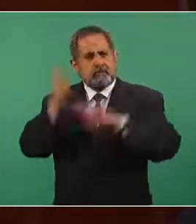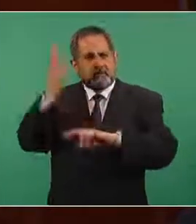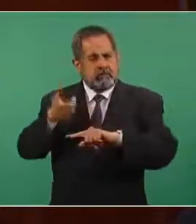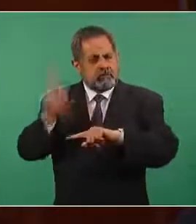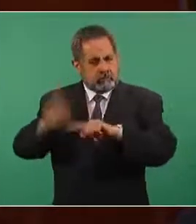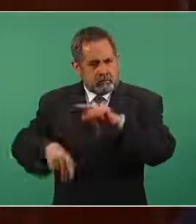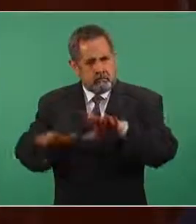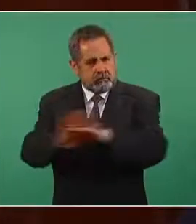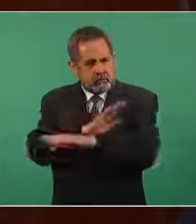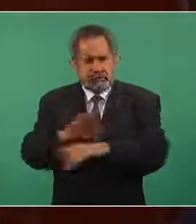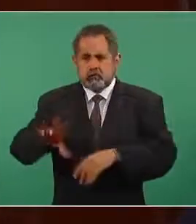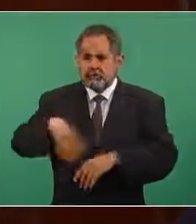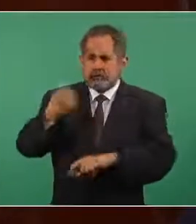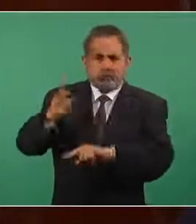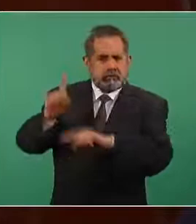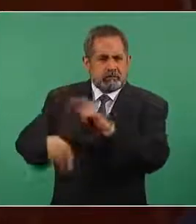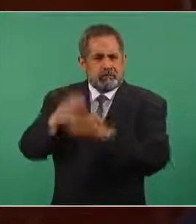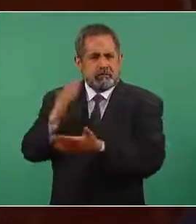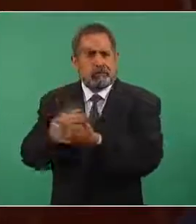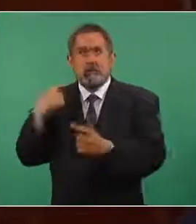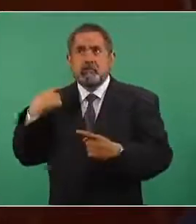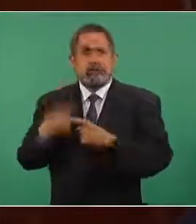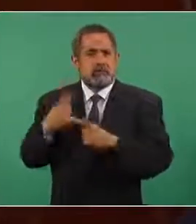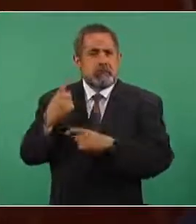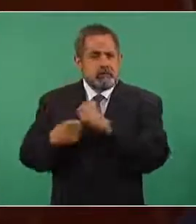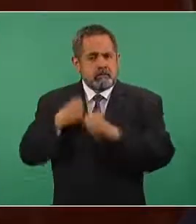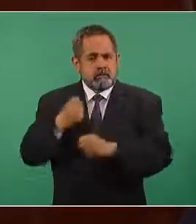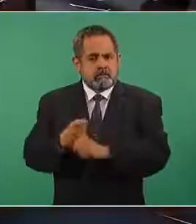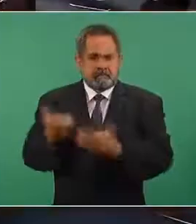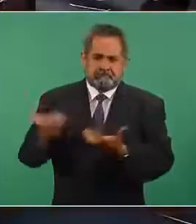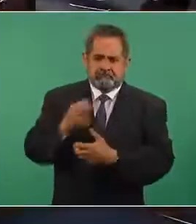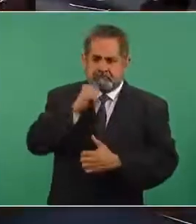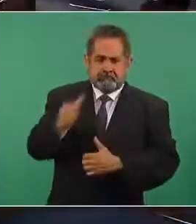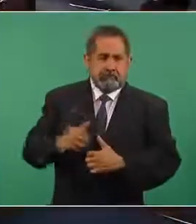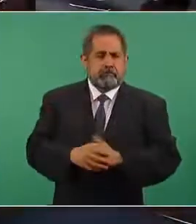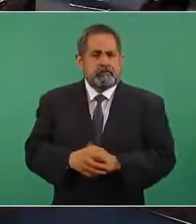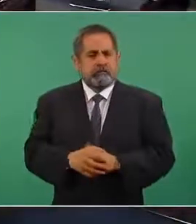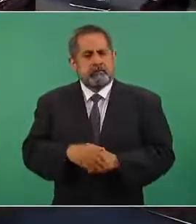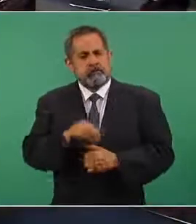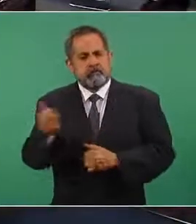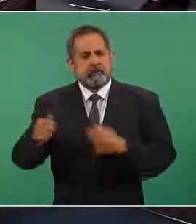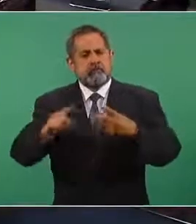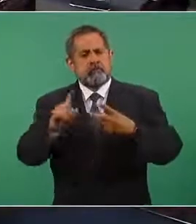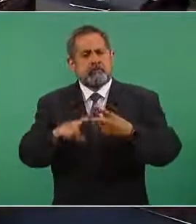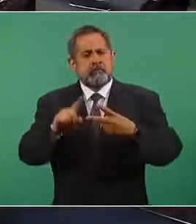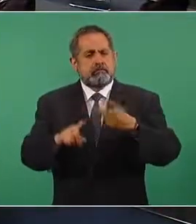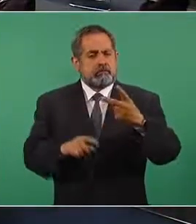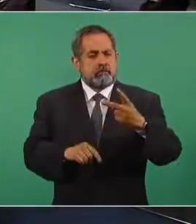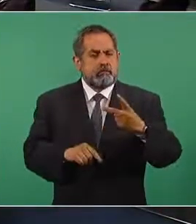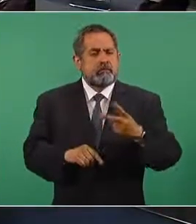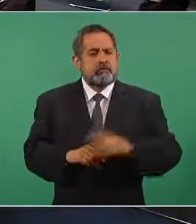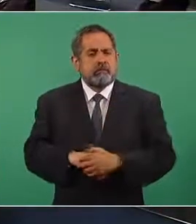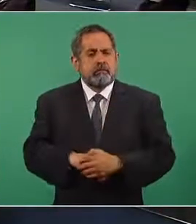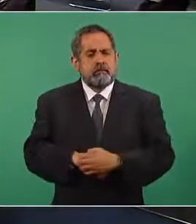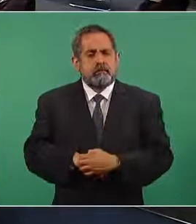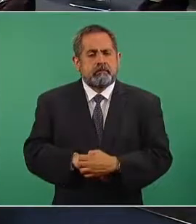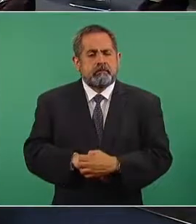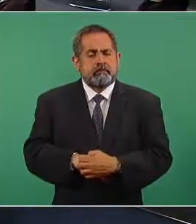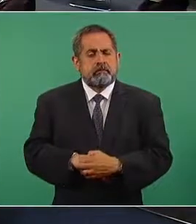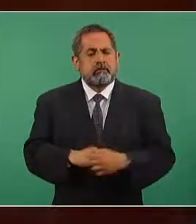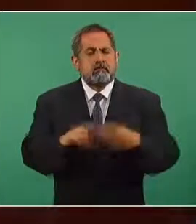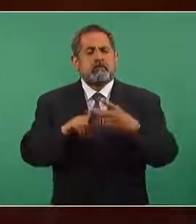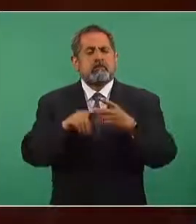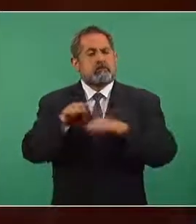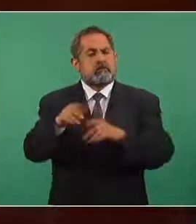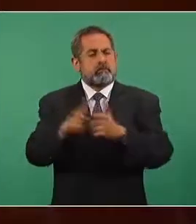han cometido, y pues ya va más de un año y no se ha hecho. El otro punto, presidente, sobre los